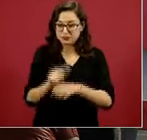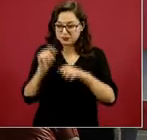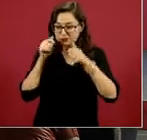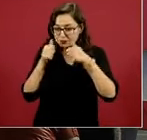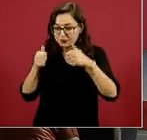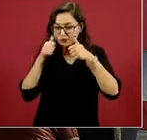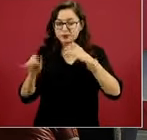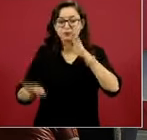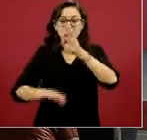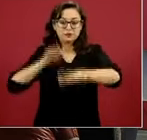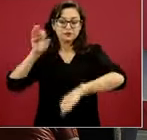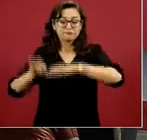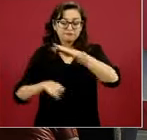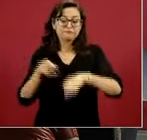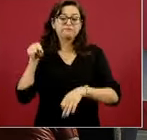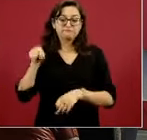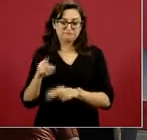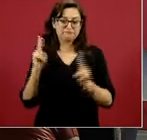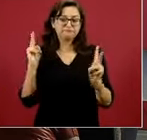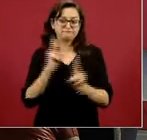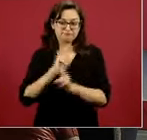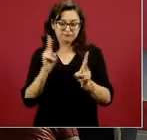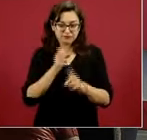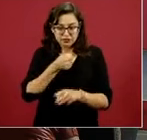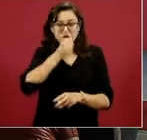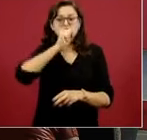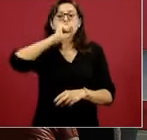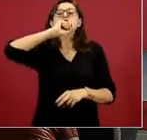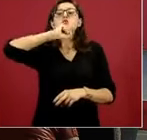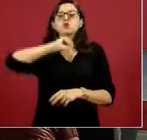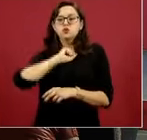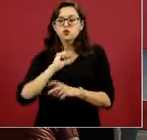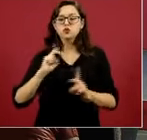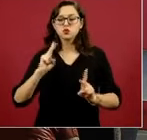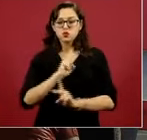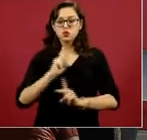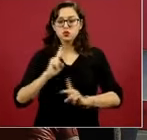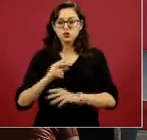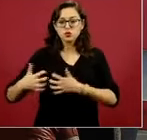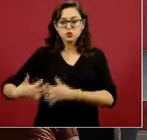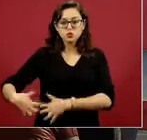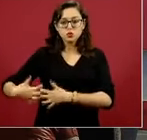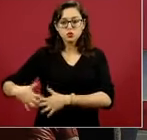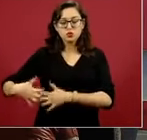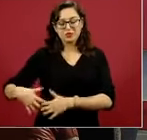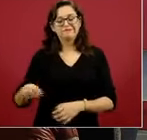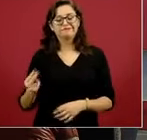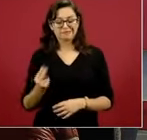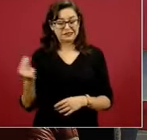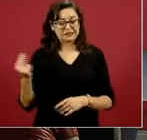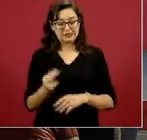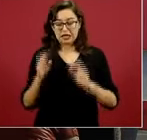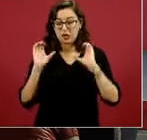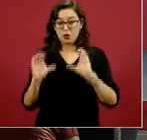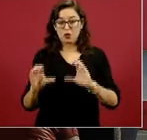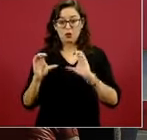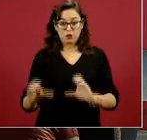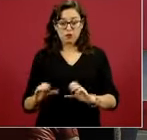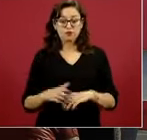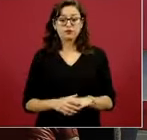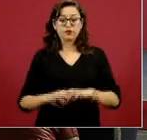del paciente que requiere ventilación mecánica. Son los pacientes más graves, los que requieren cuidados críticos. En total, en